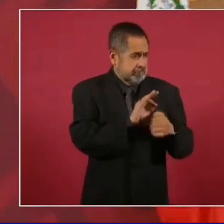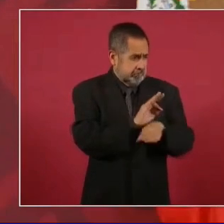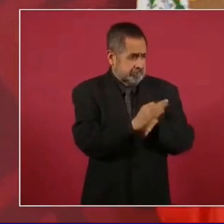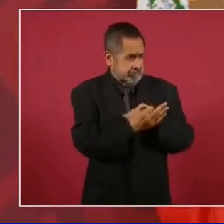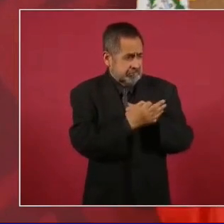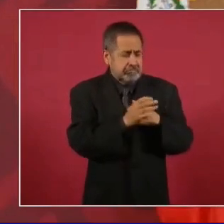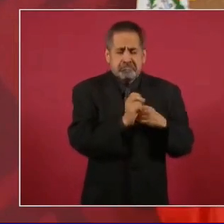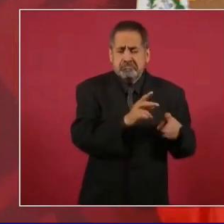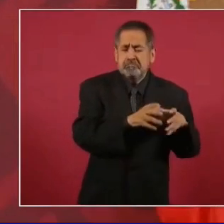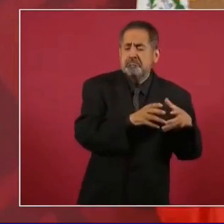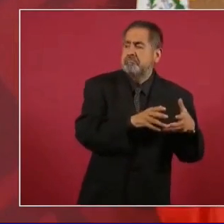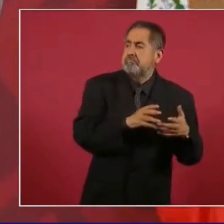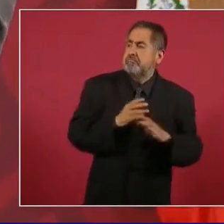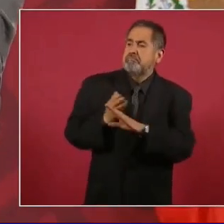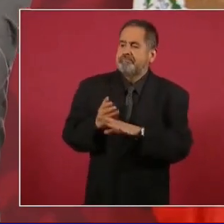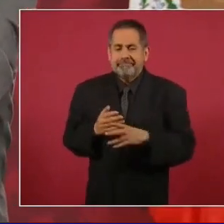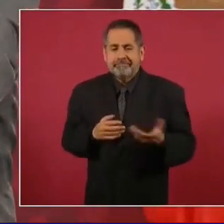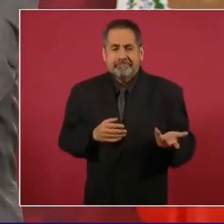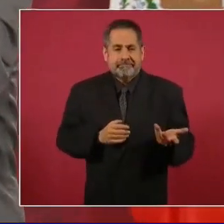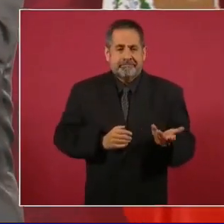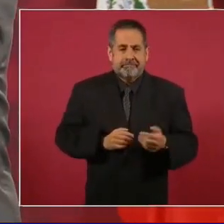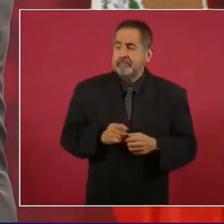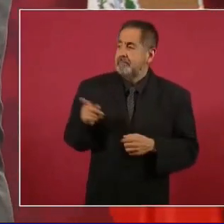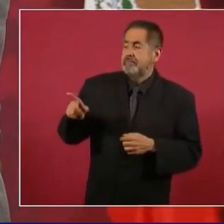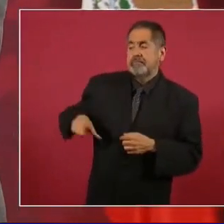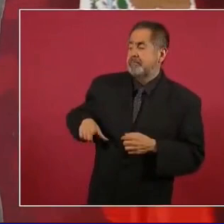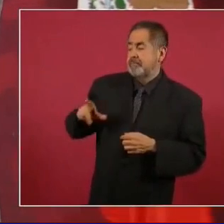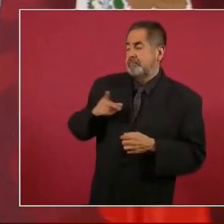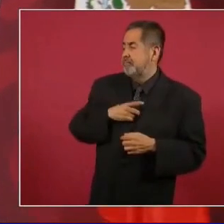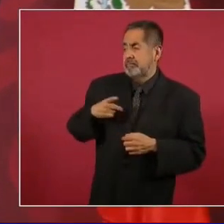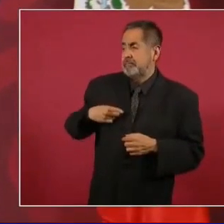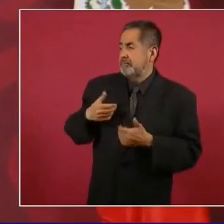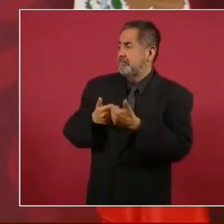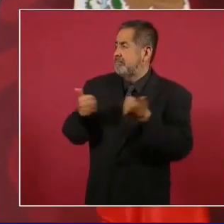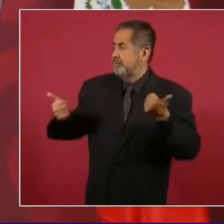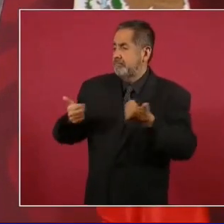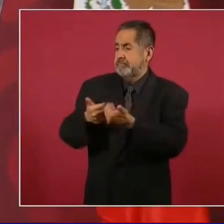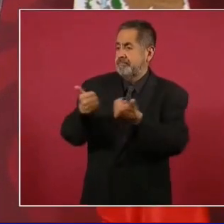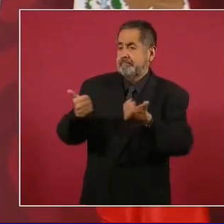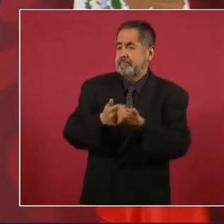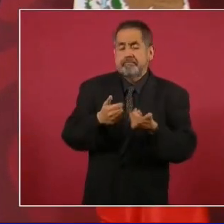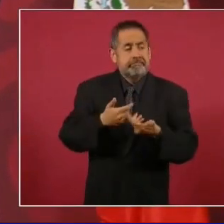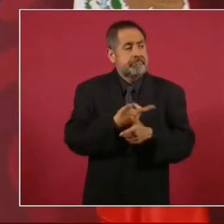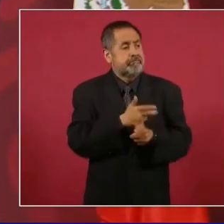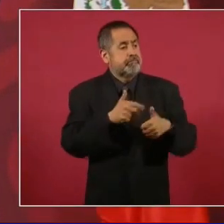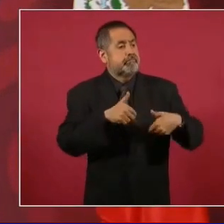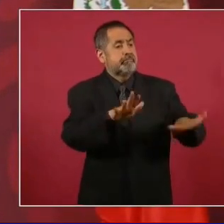de que debe diluirse el Estado y dejar todo al mercado,